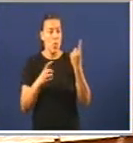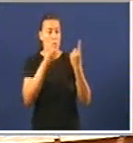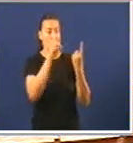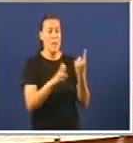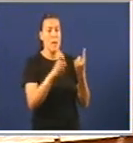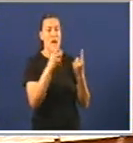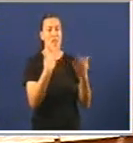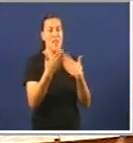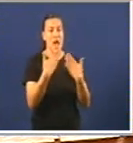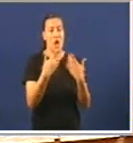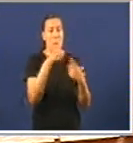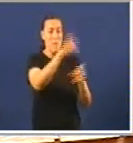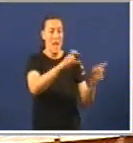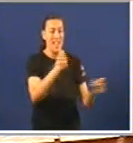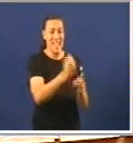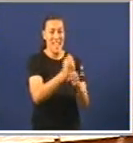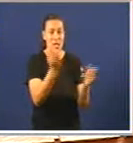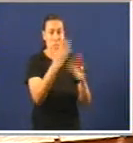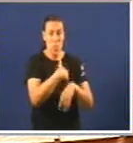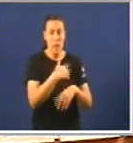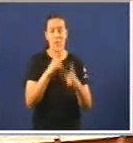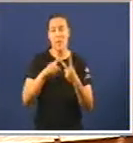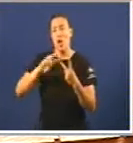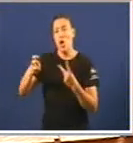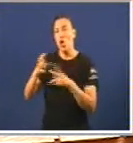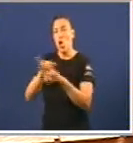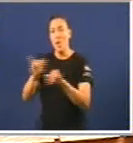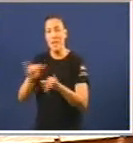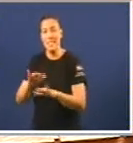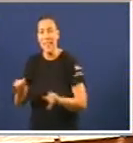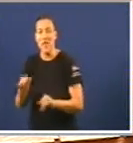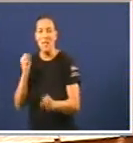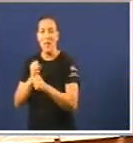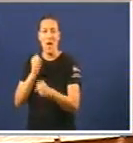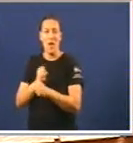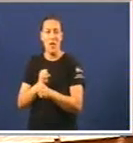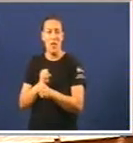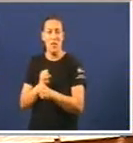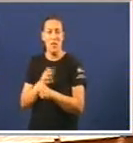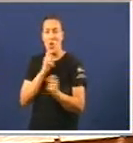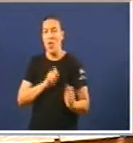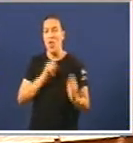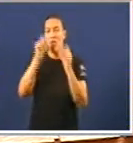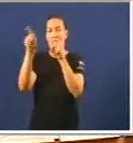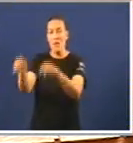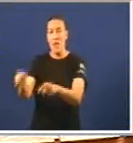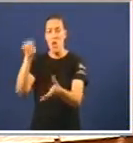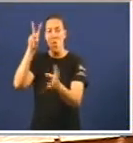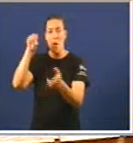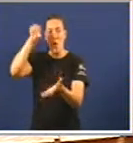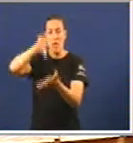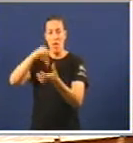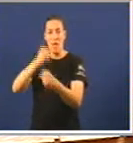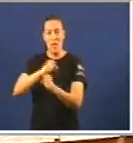ausencia de diálogo coas plantillas e da ausencia de compensación aos traballadores e traballadoras polo desplazamento ao novo centro de